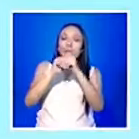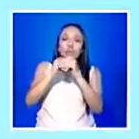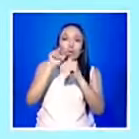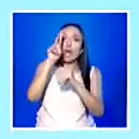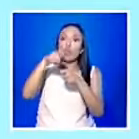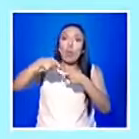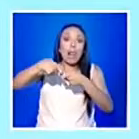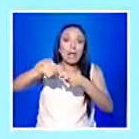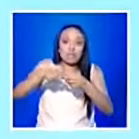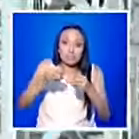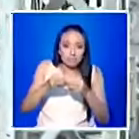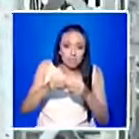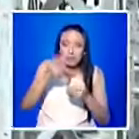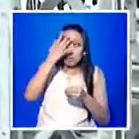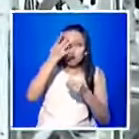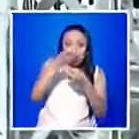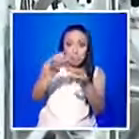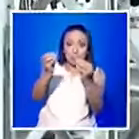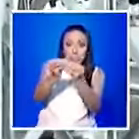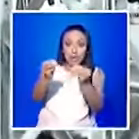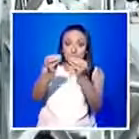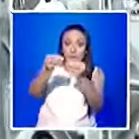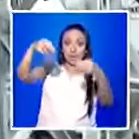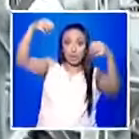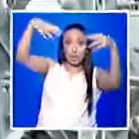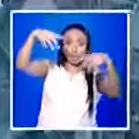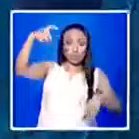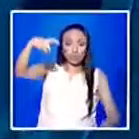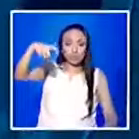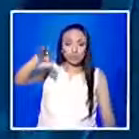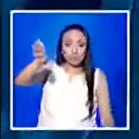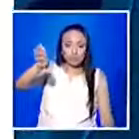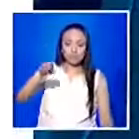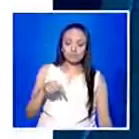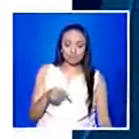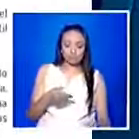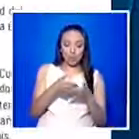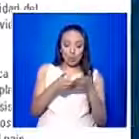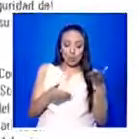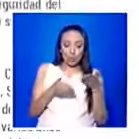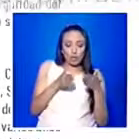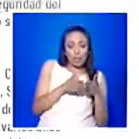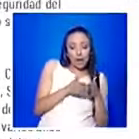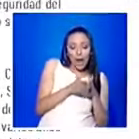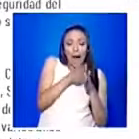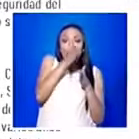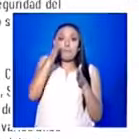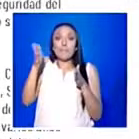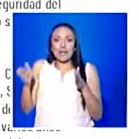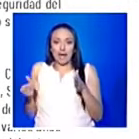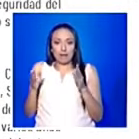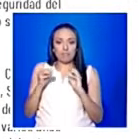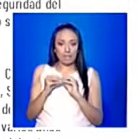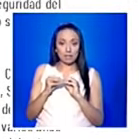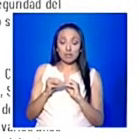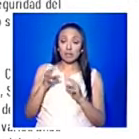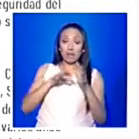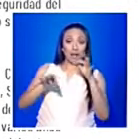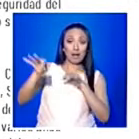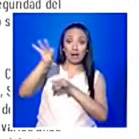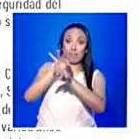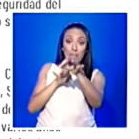porque incrementó la demanda eléctrica. Por eso, ese documento propone un plan para expandir la transmisión, que implica el reemplazo